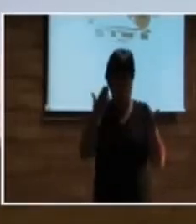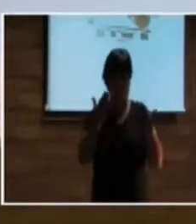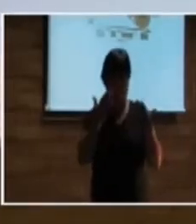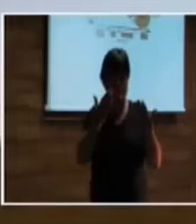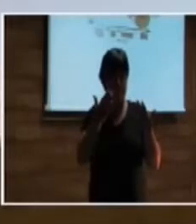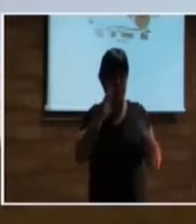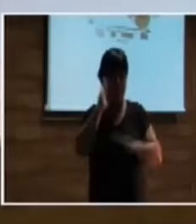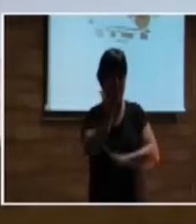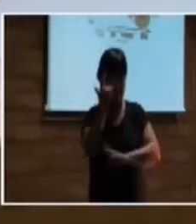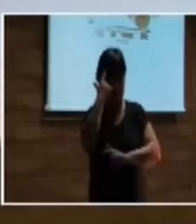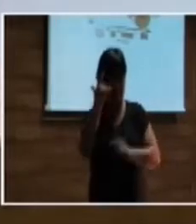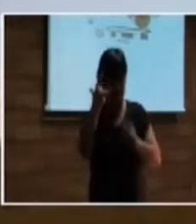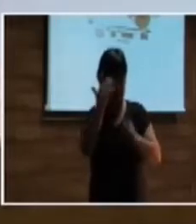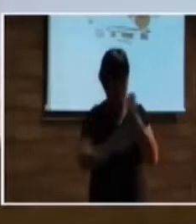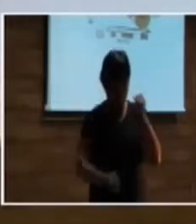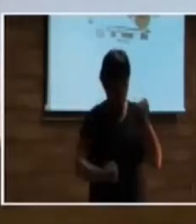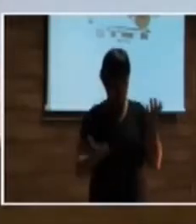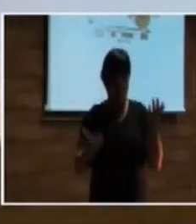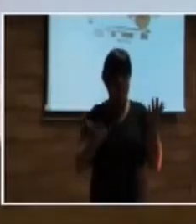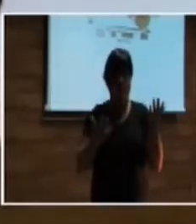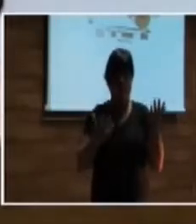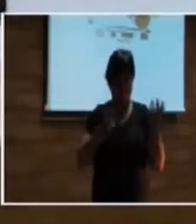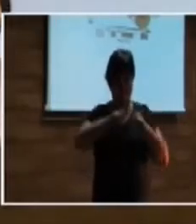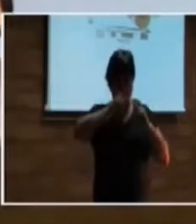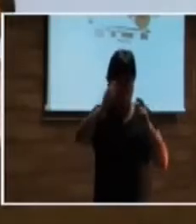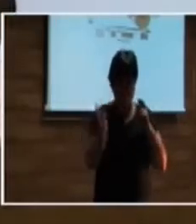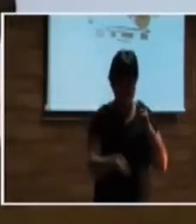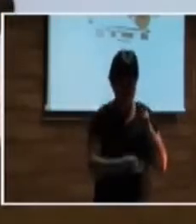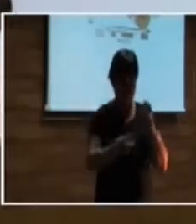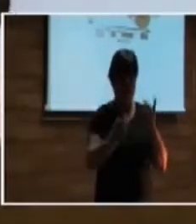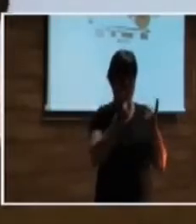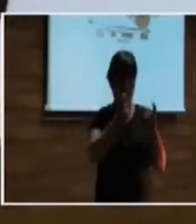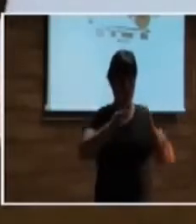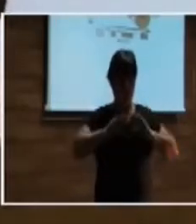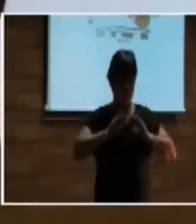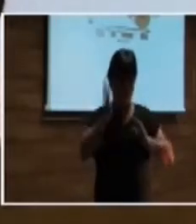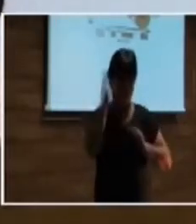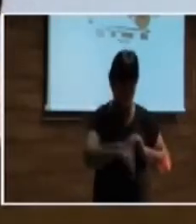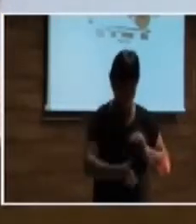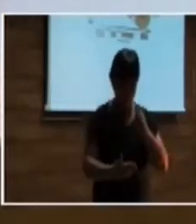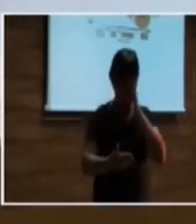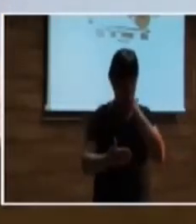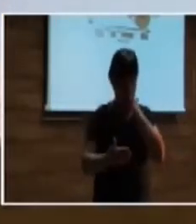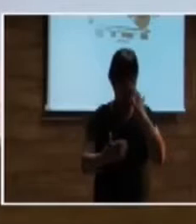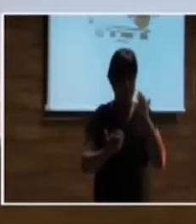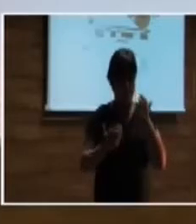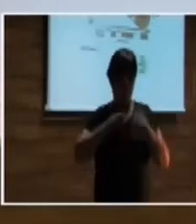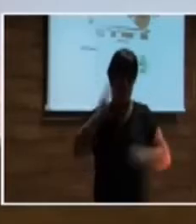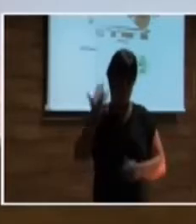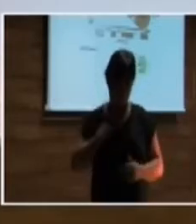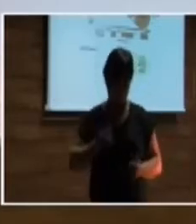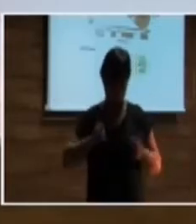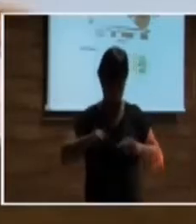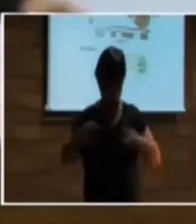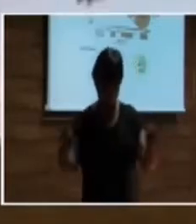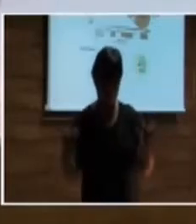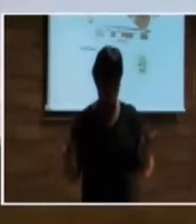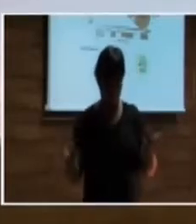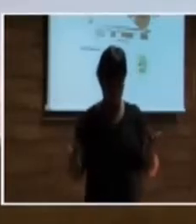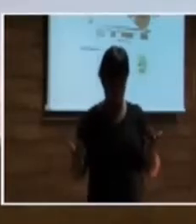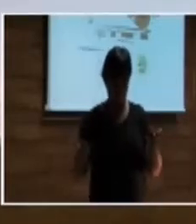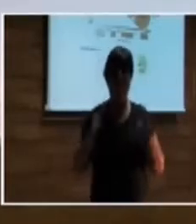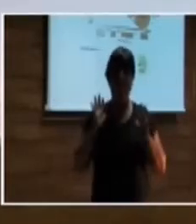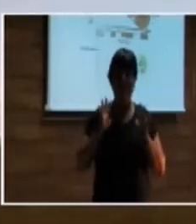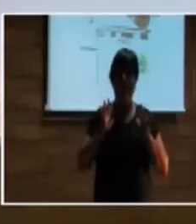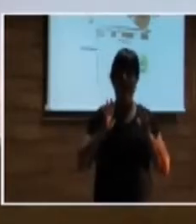cráneo, la falta de los trastornos metabólicos, la falta de ejercicio, la falta de estimulación intelectual. Pero resulta la buena noticia es que hay genes que